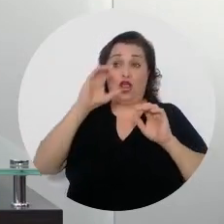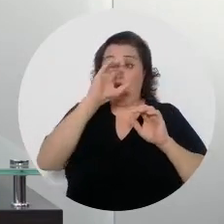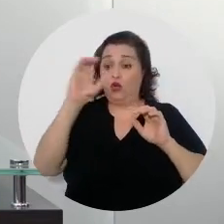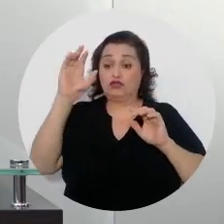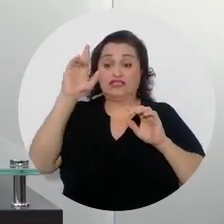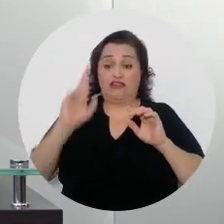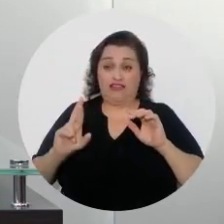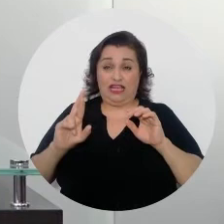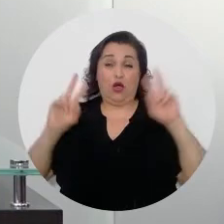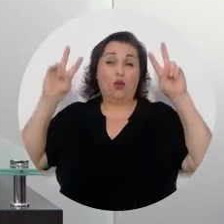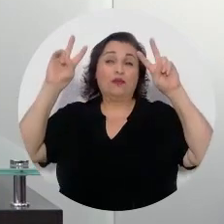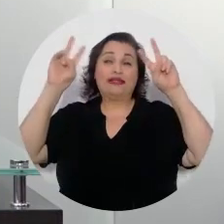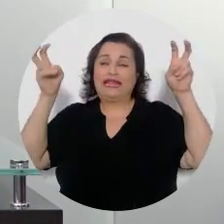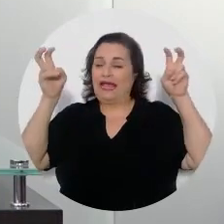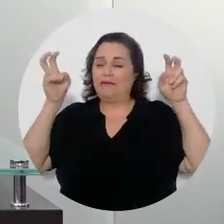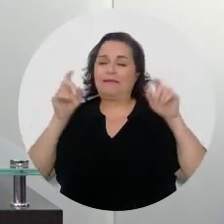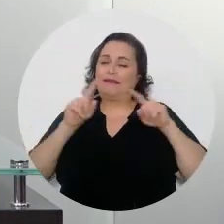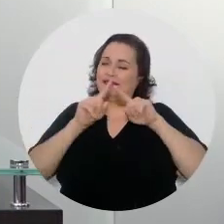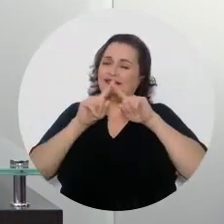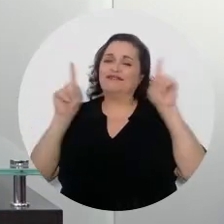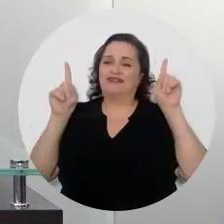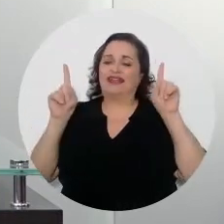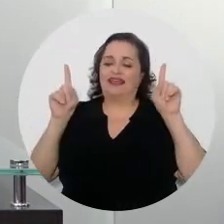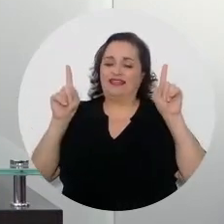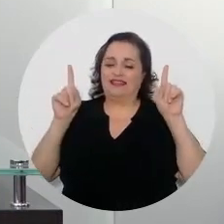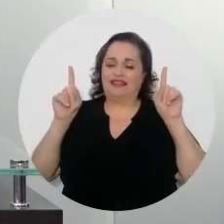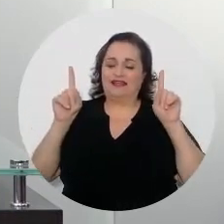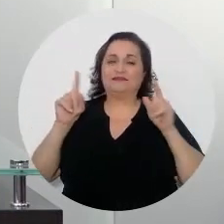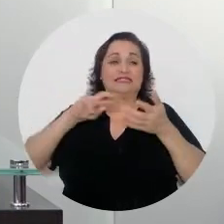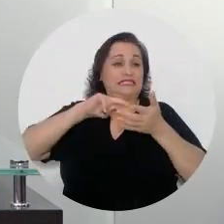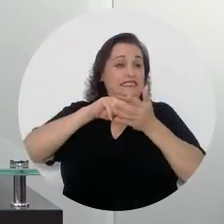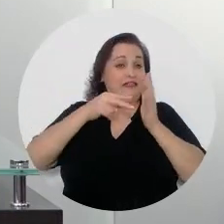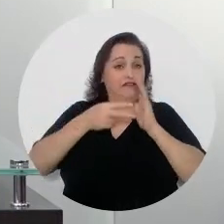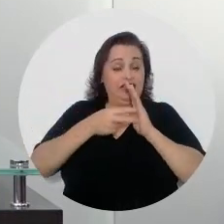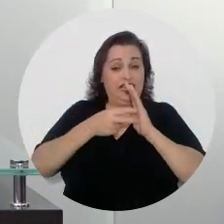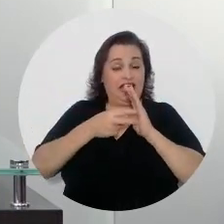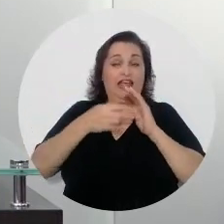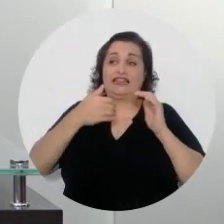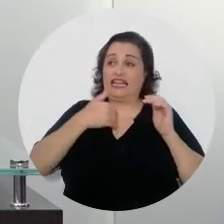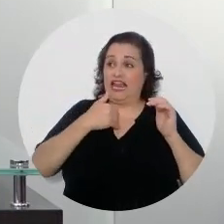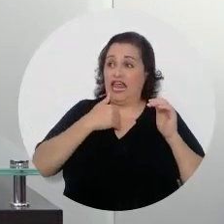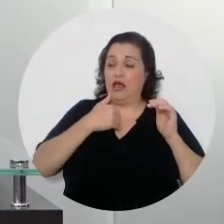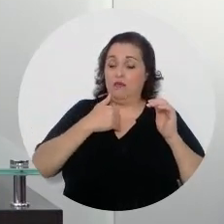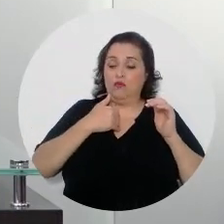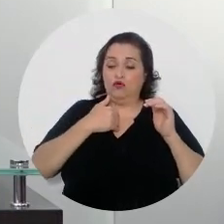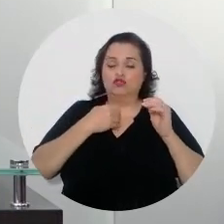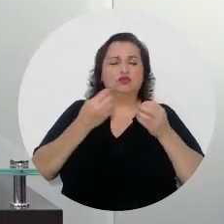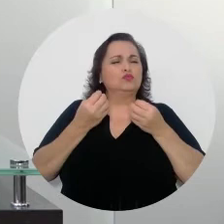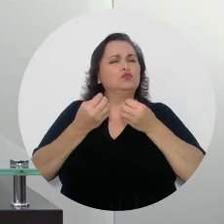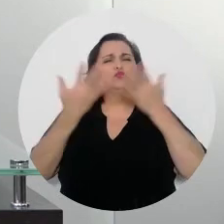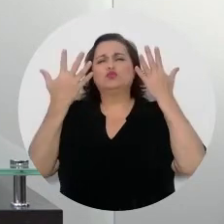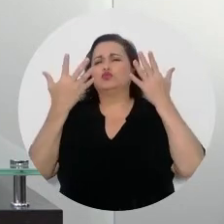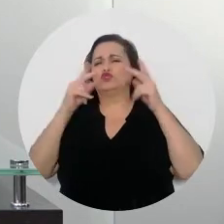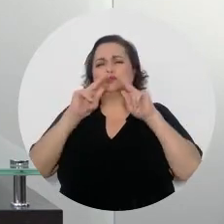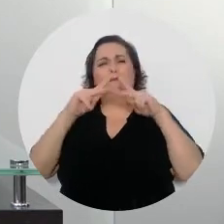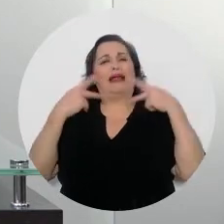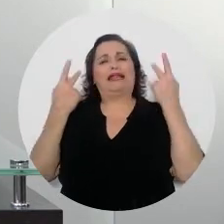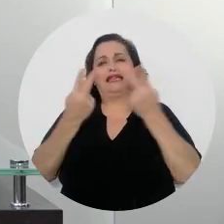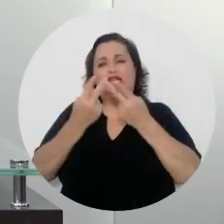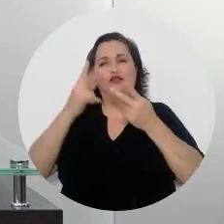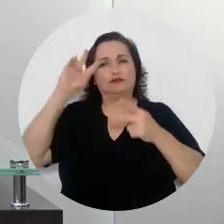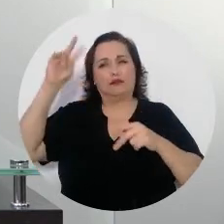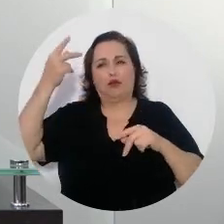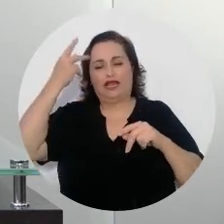ejemplo Costa Rica tenemos un sistema multipartidista, es decir que tenemos